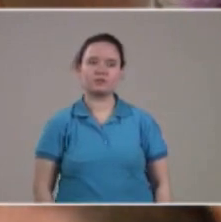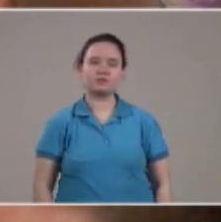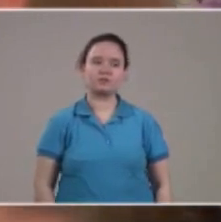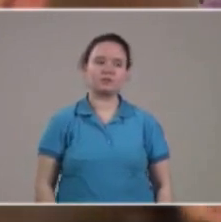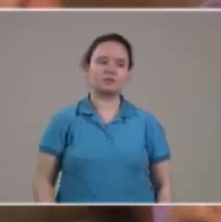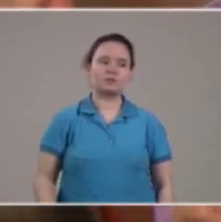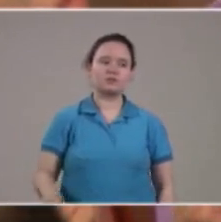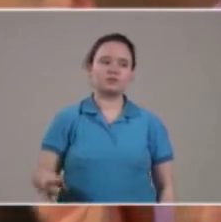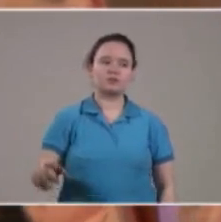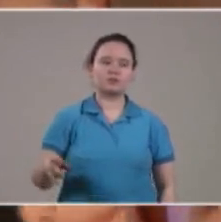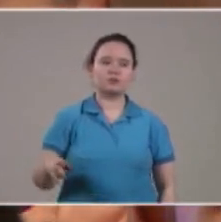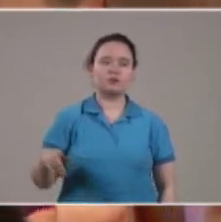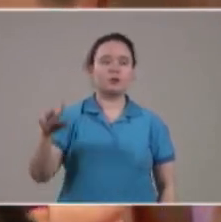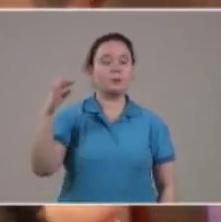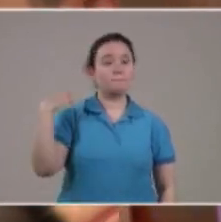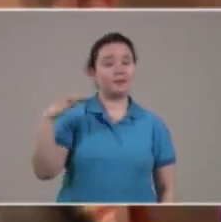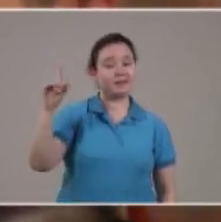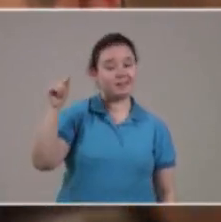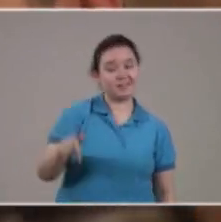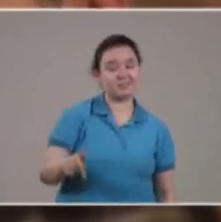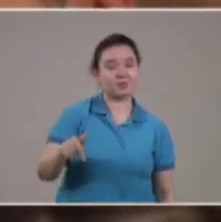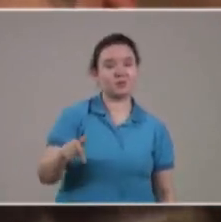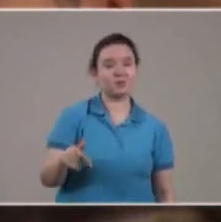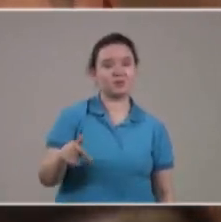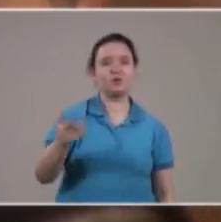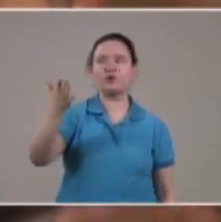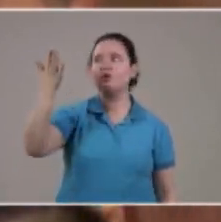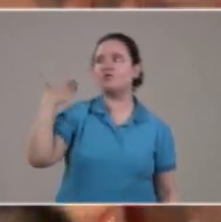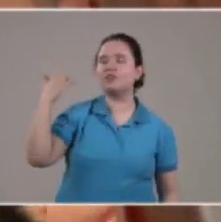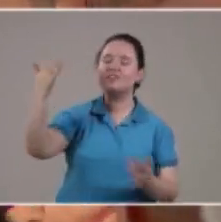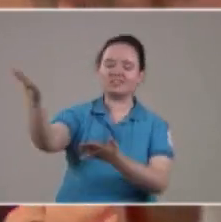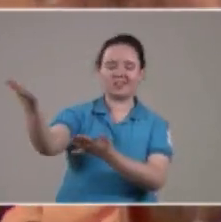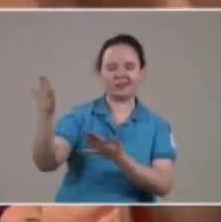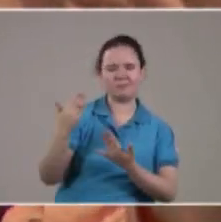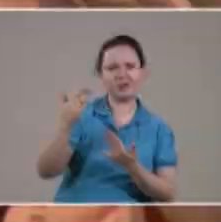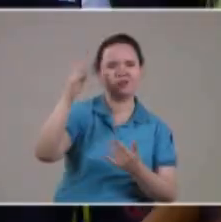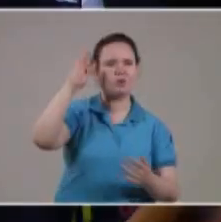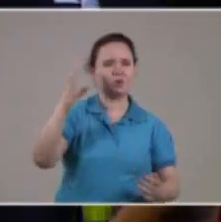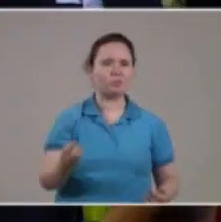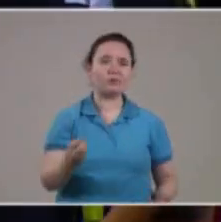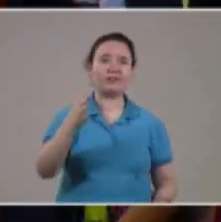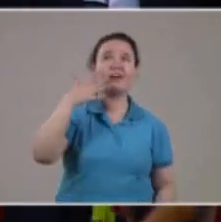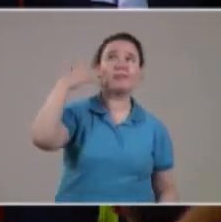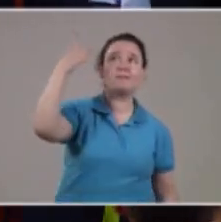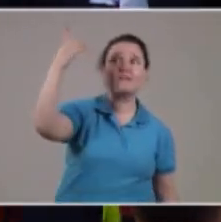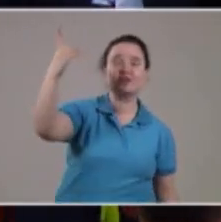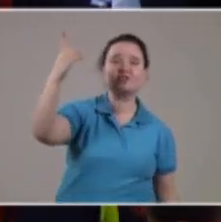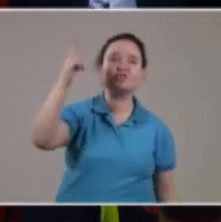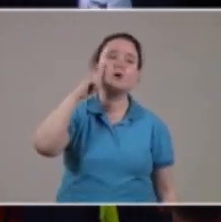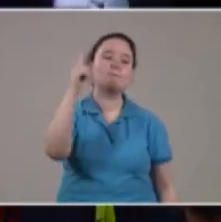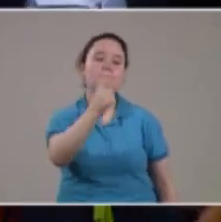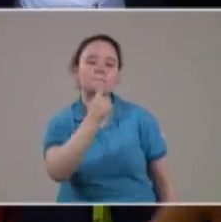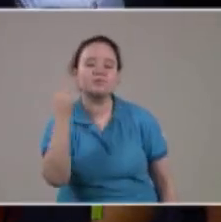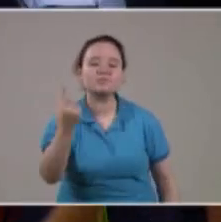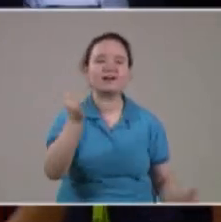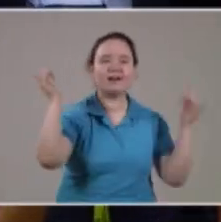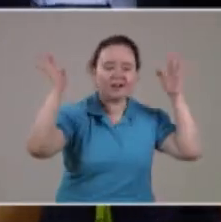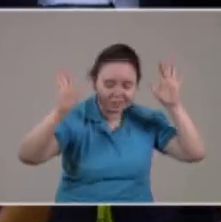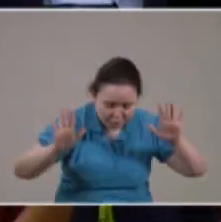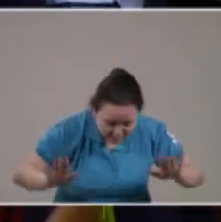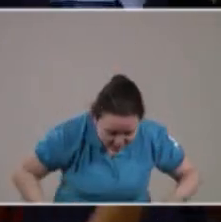Para esto fui llamado. Porque el Padre busca